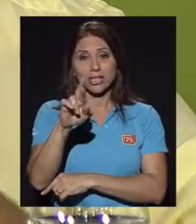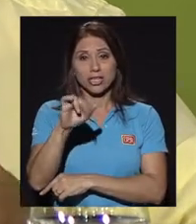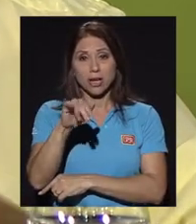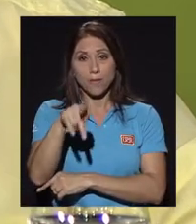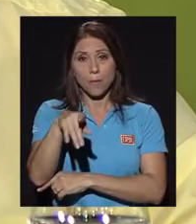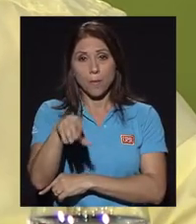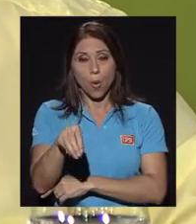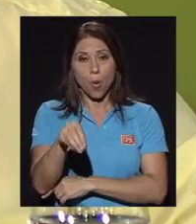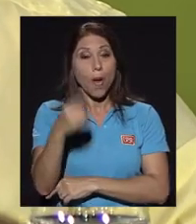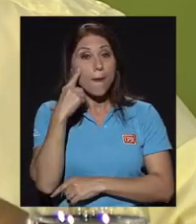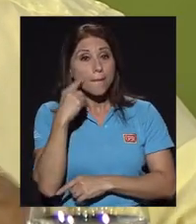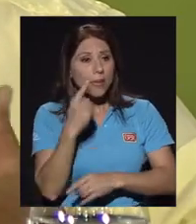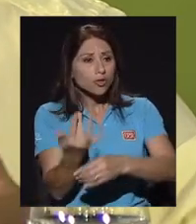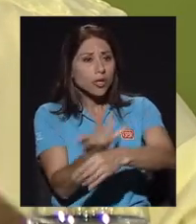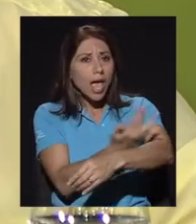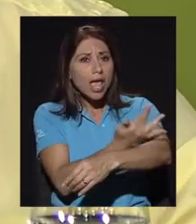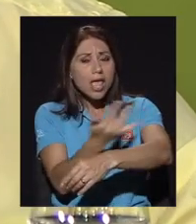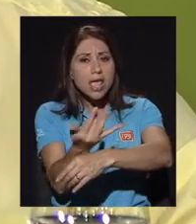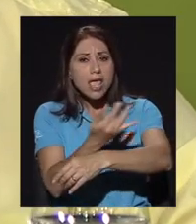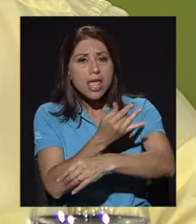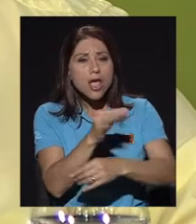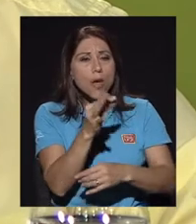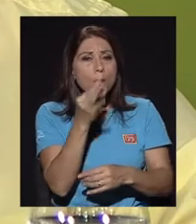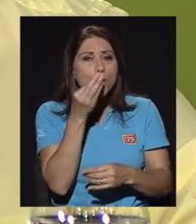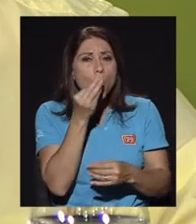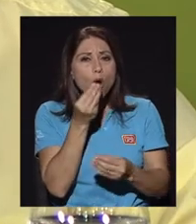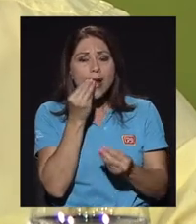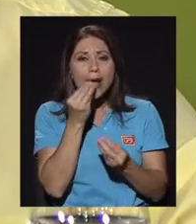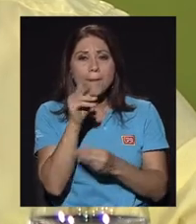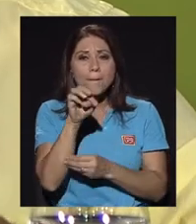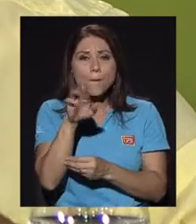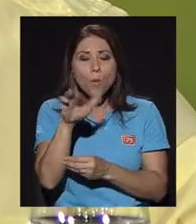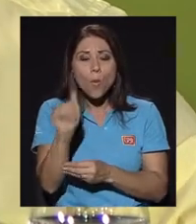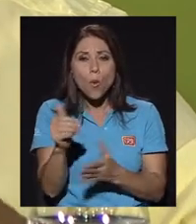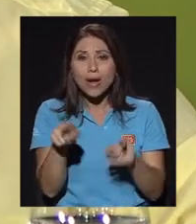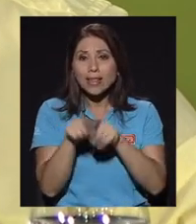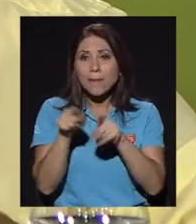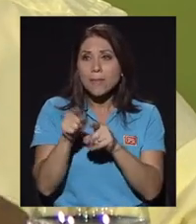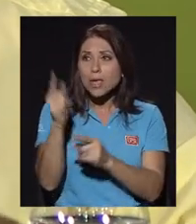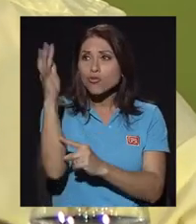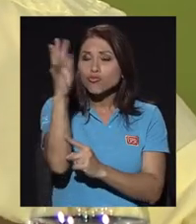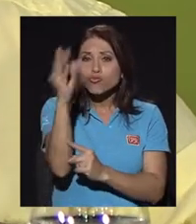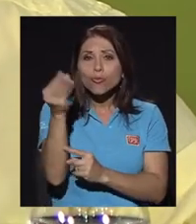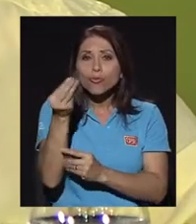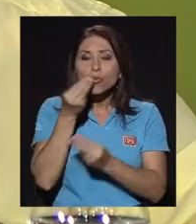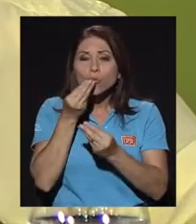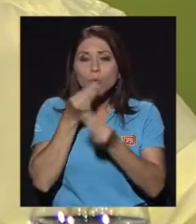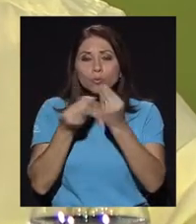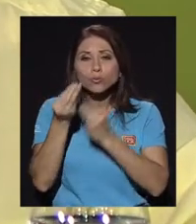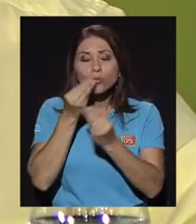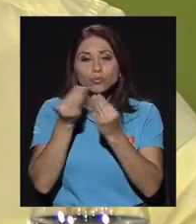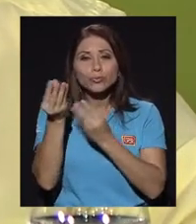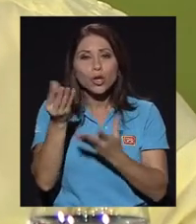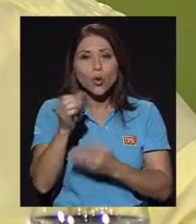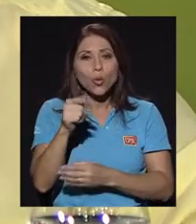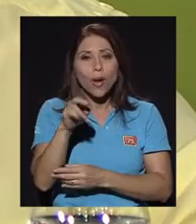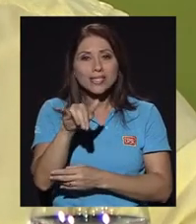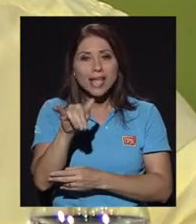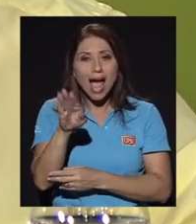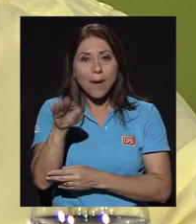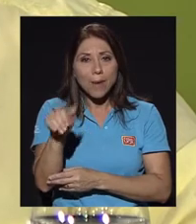está la mora silvestre por todo lado, las guayabas, y son propuestas que se pueden hacer,